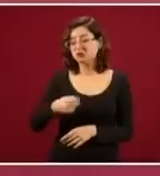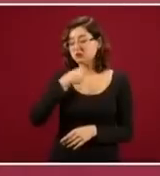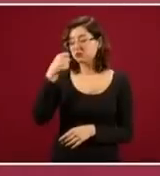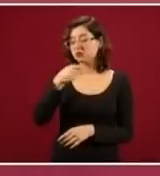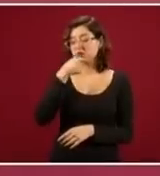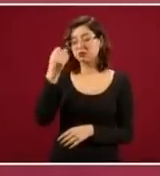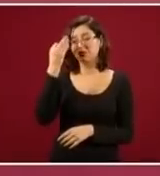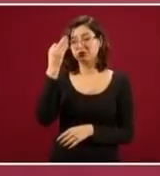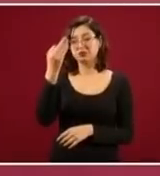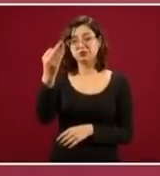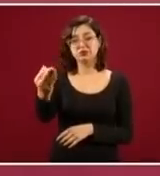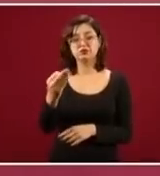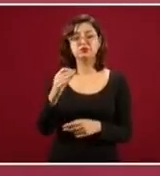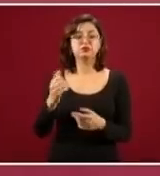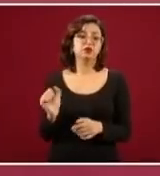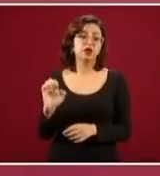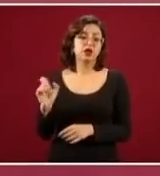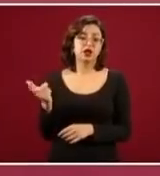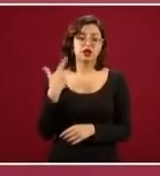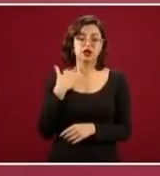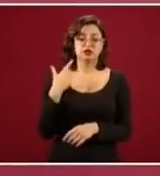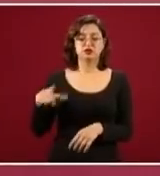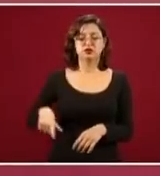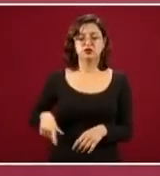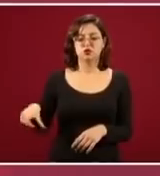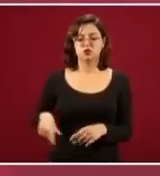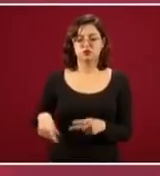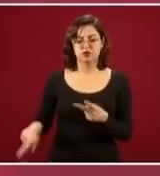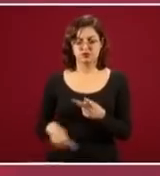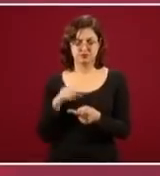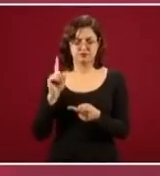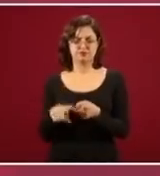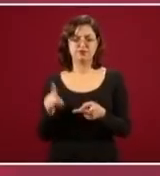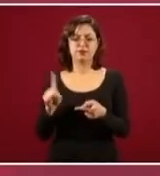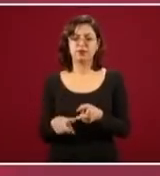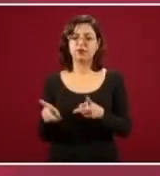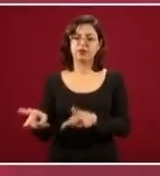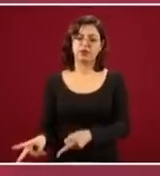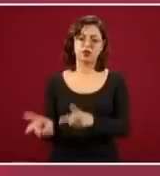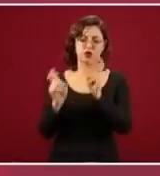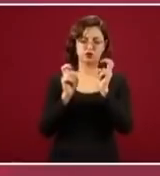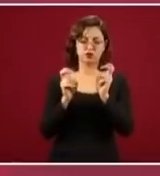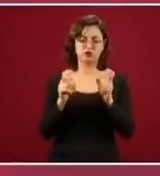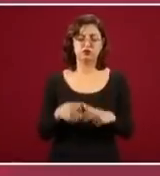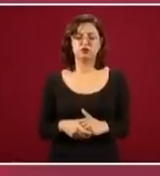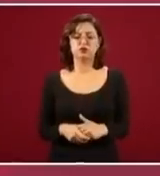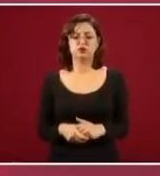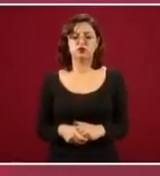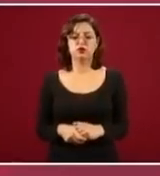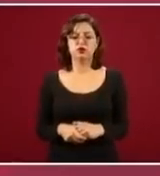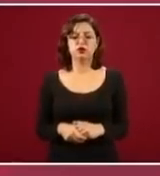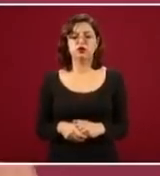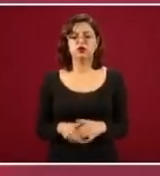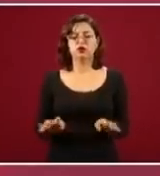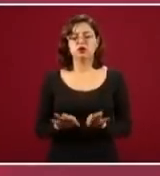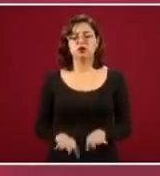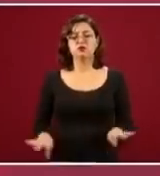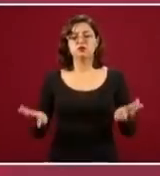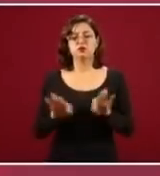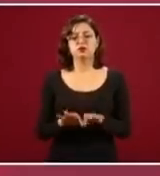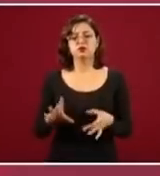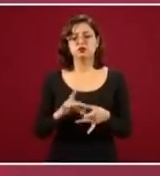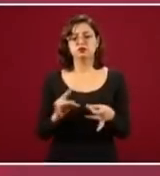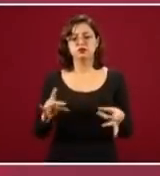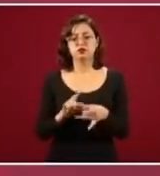y en este caso también un presunto robo. Aquí lo que queremos también dejar muy claro